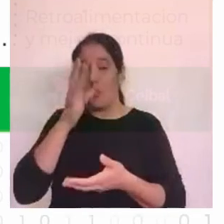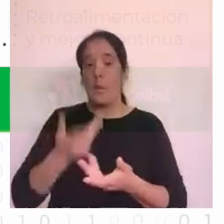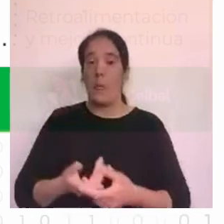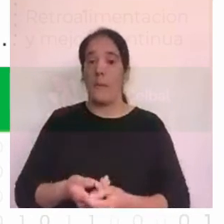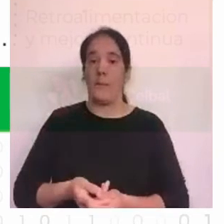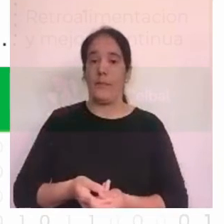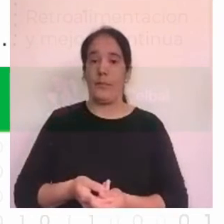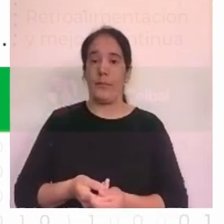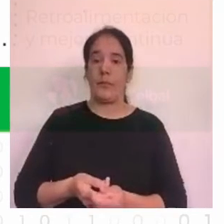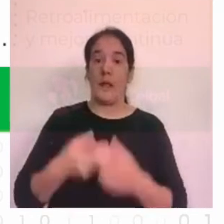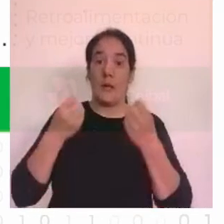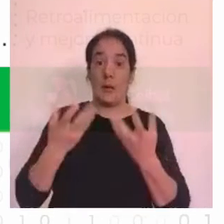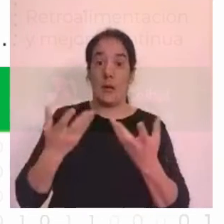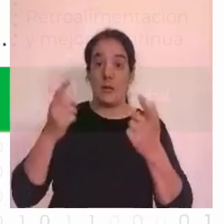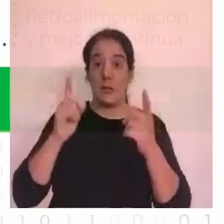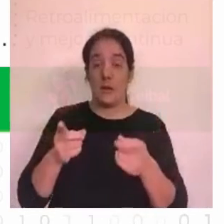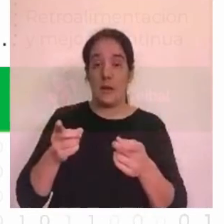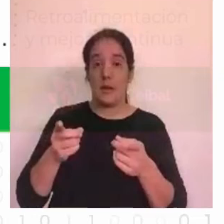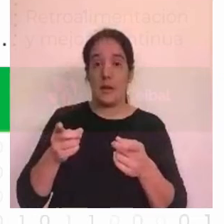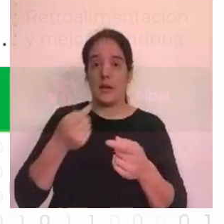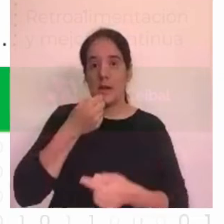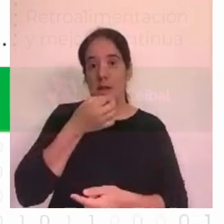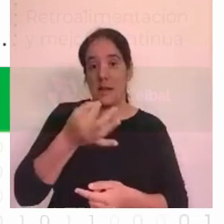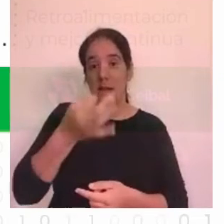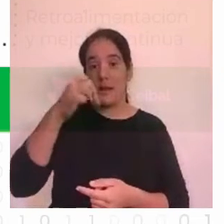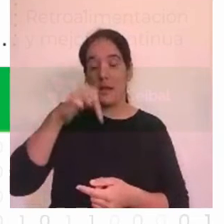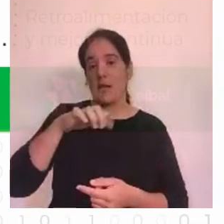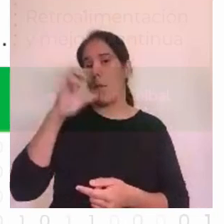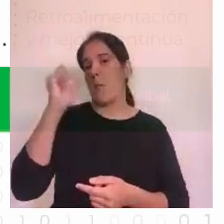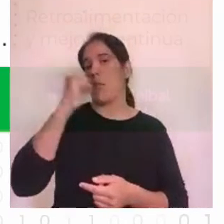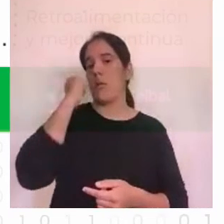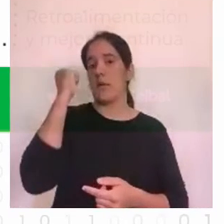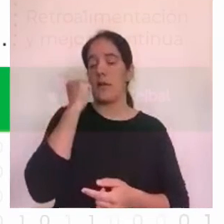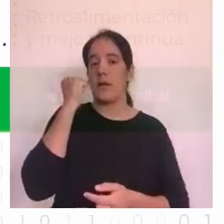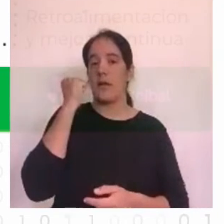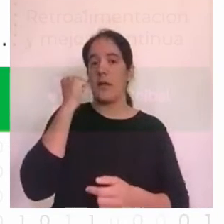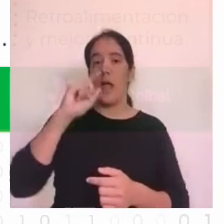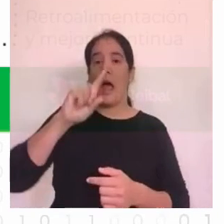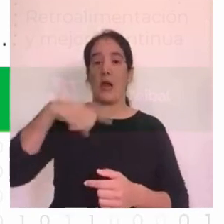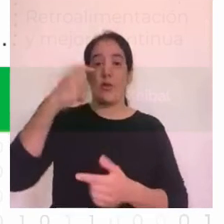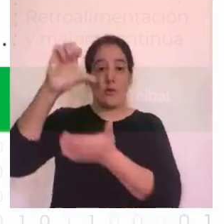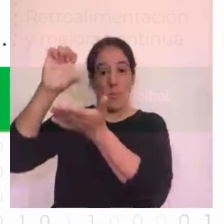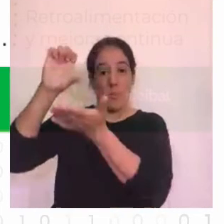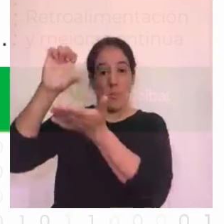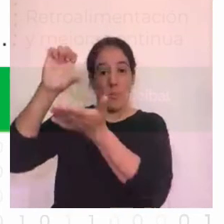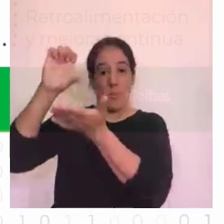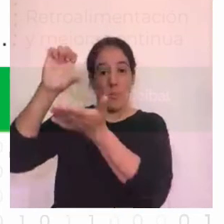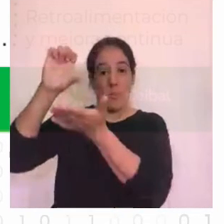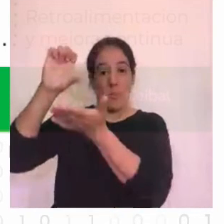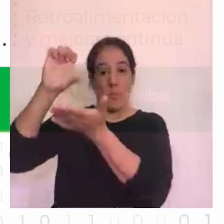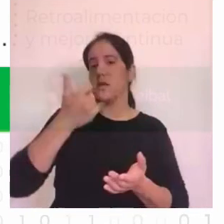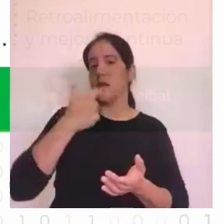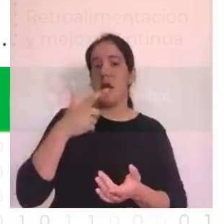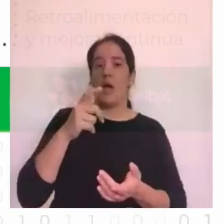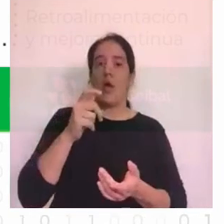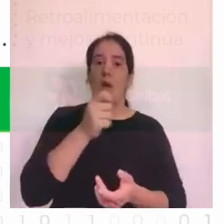Y bueno, también quería destacar que un dato importante, me parece que en otros países que cuentan ya con un censo a partir de